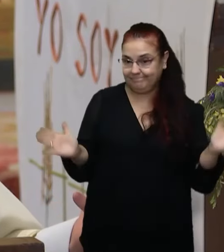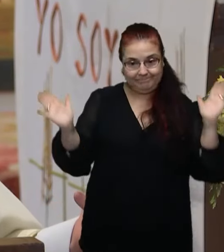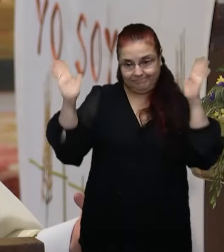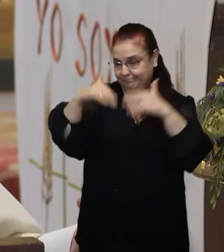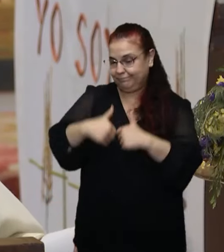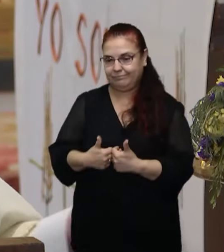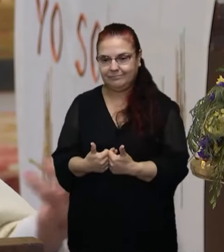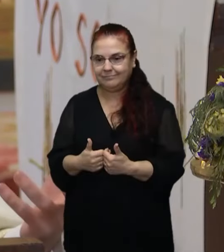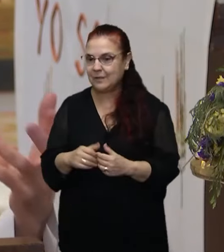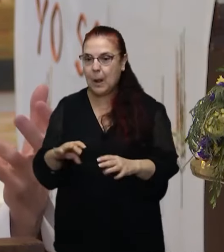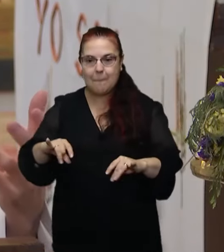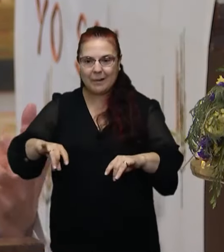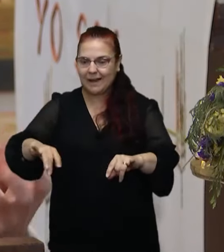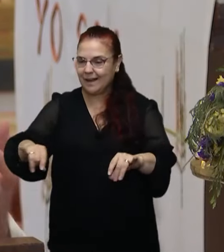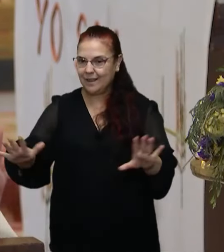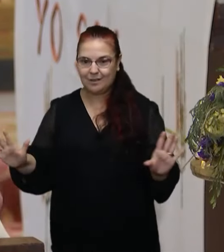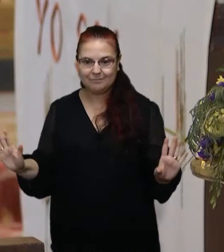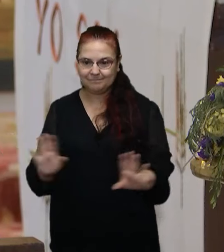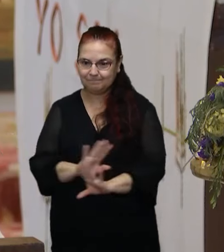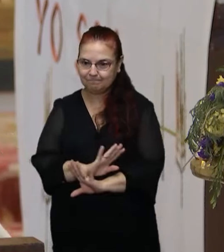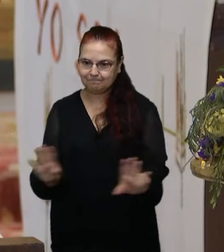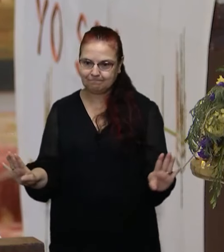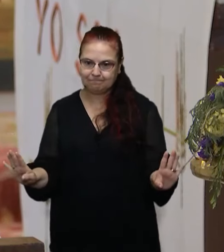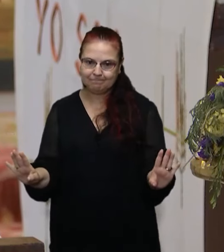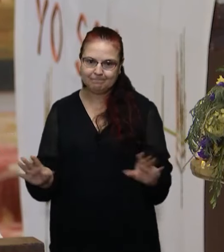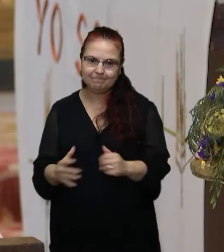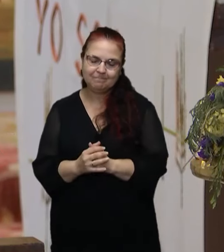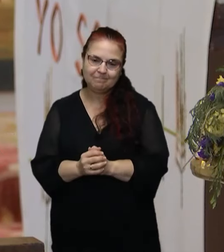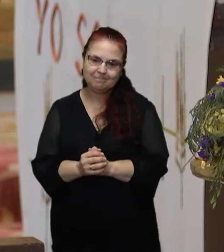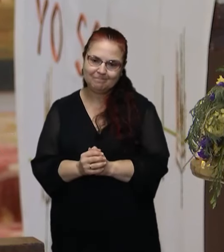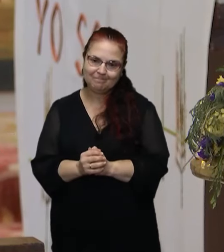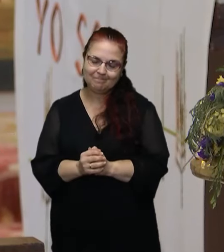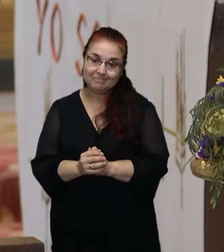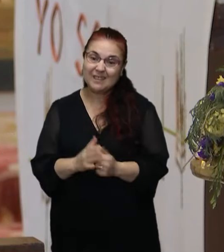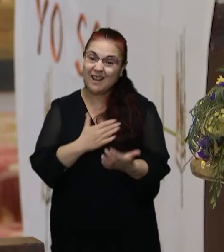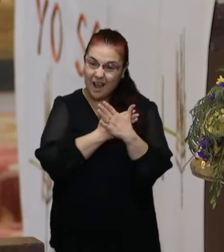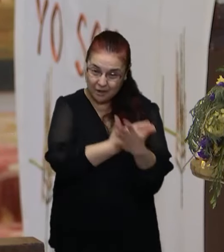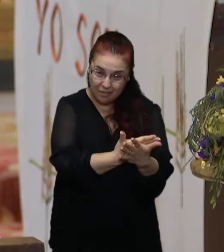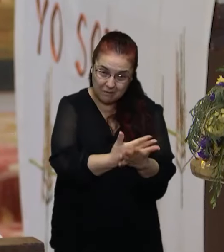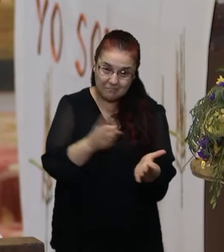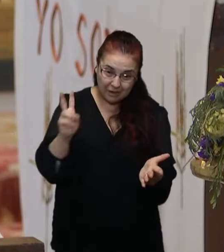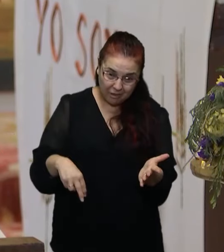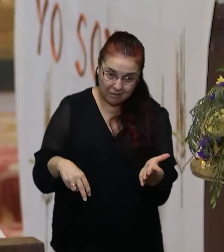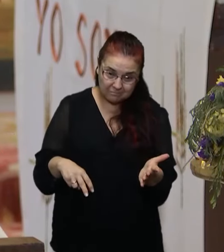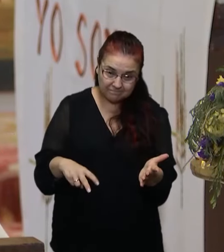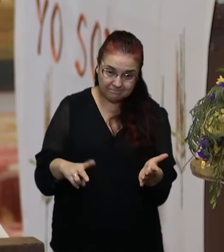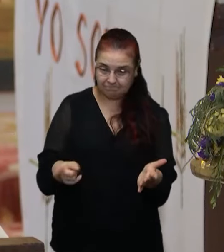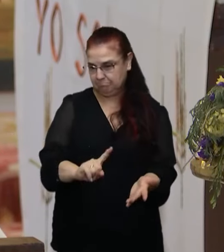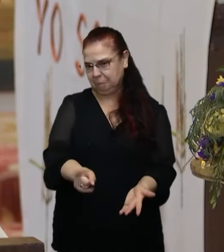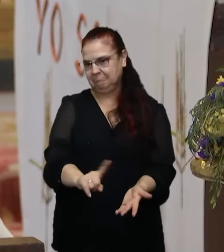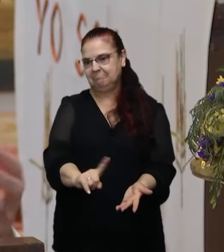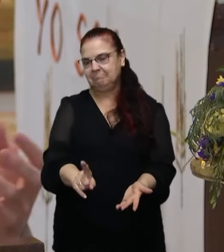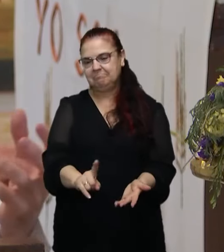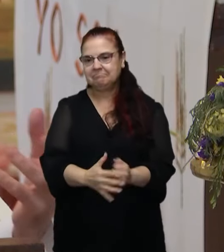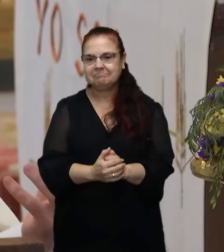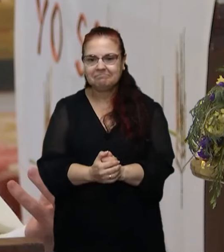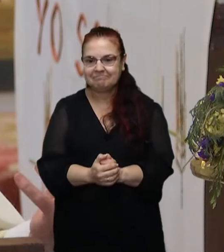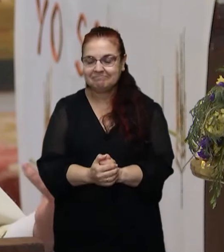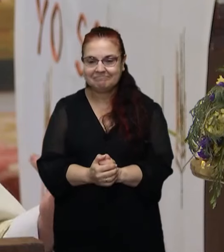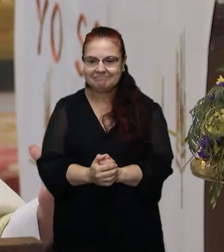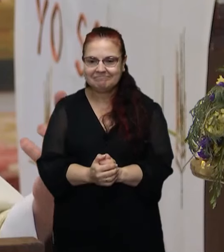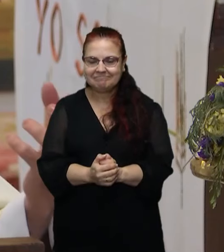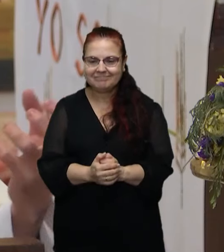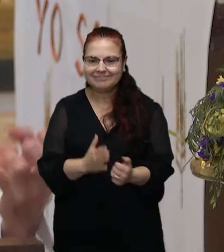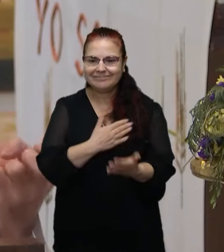¿Podríamos decir que sería verdaderamente caridad? Pues no. La